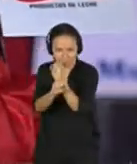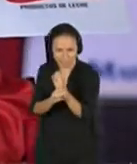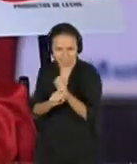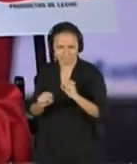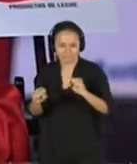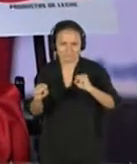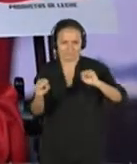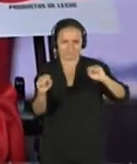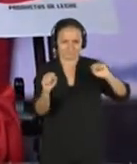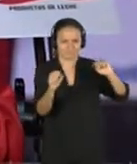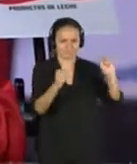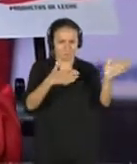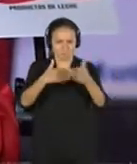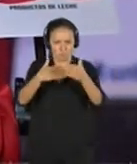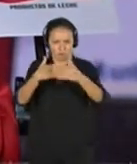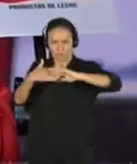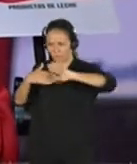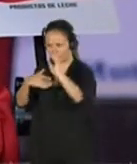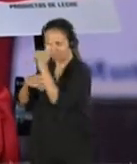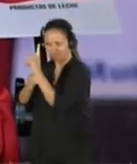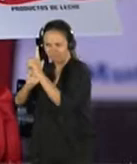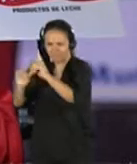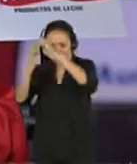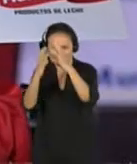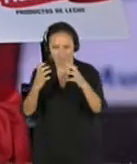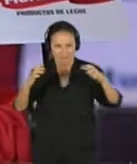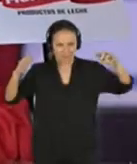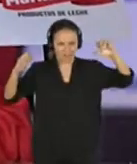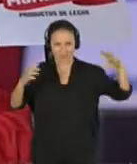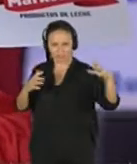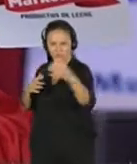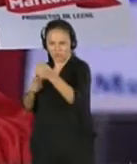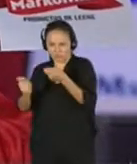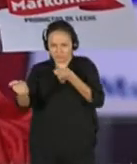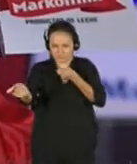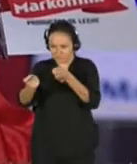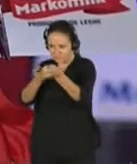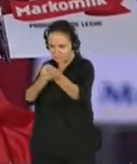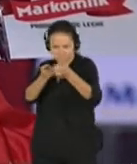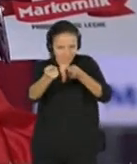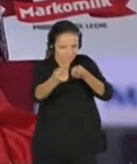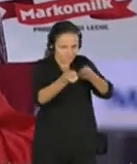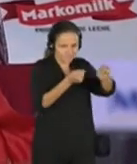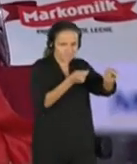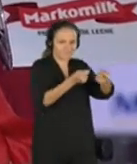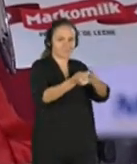En cada puerta, en cada grada, a vigilar, controlar